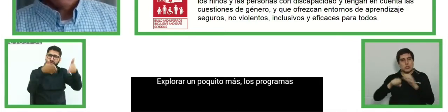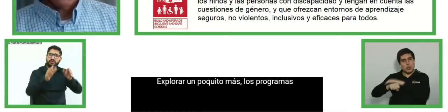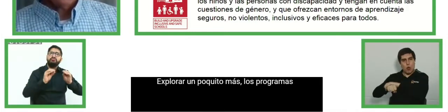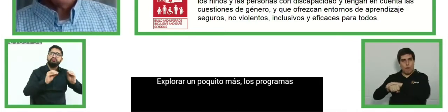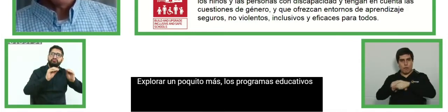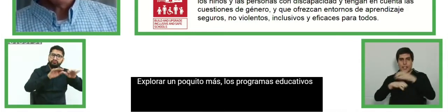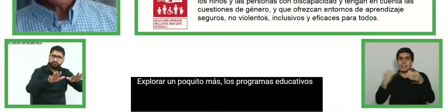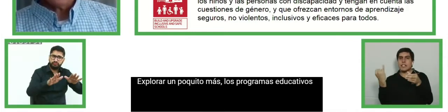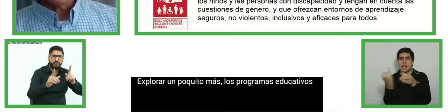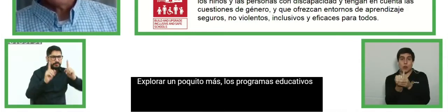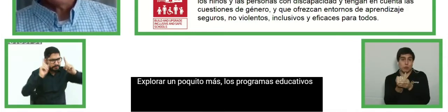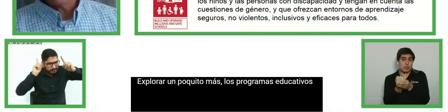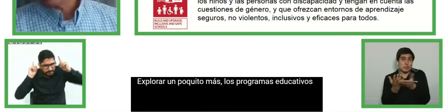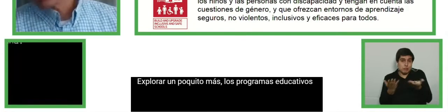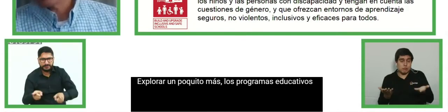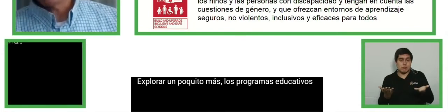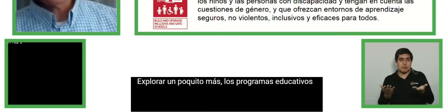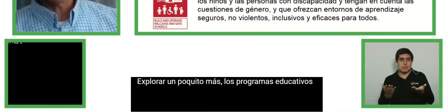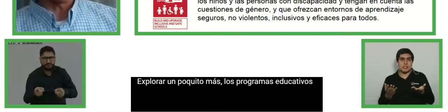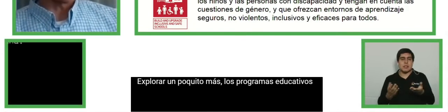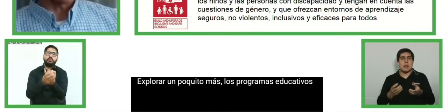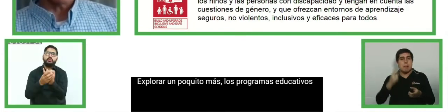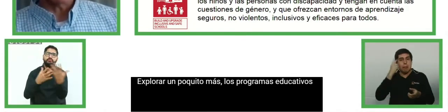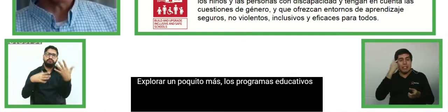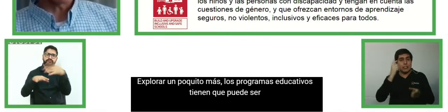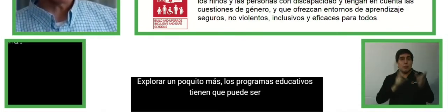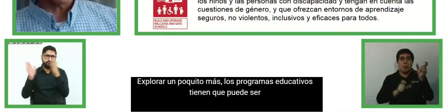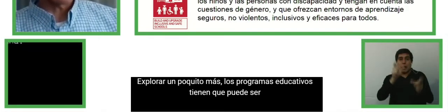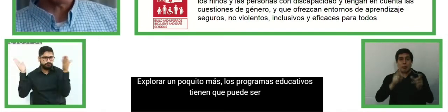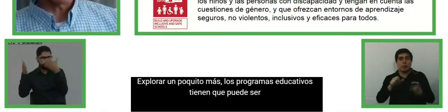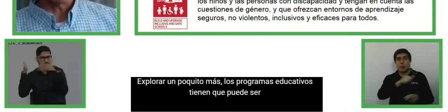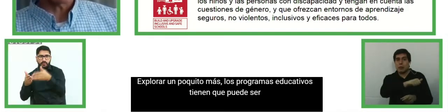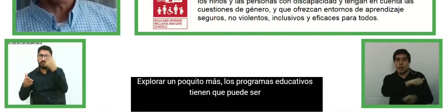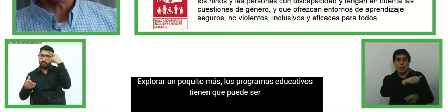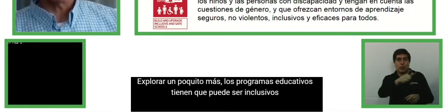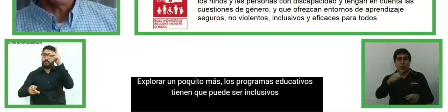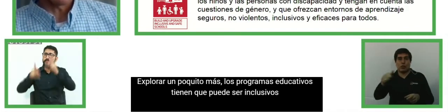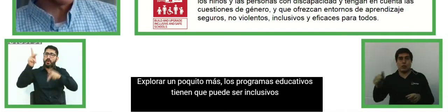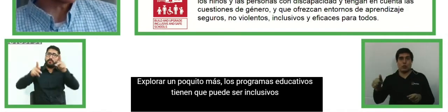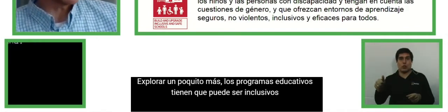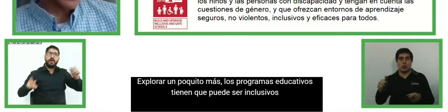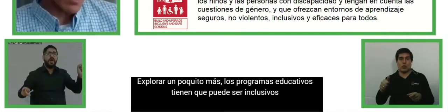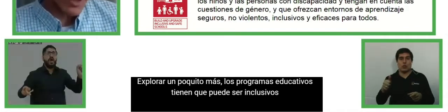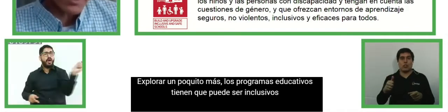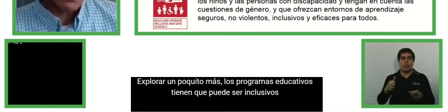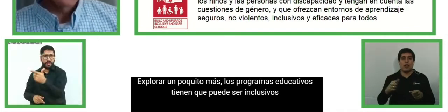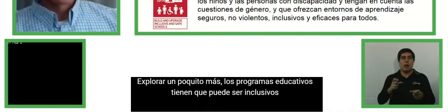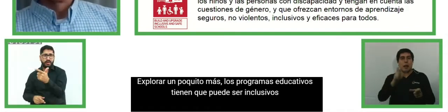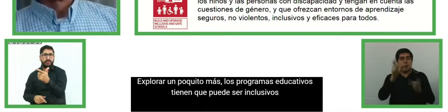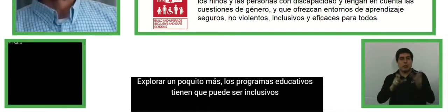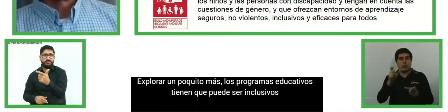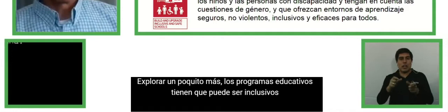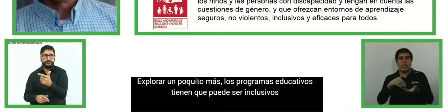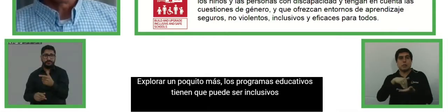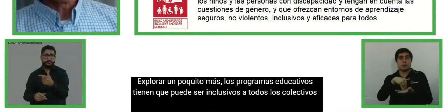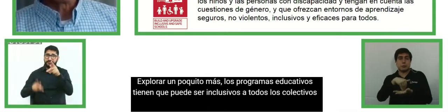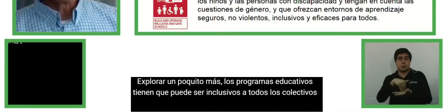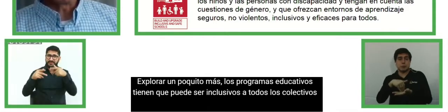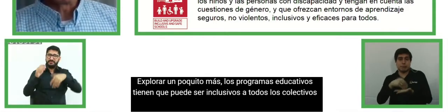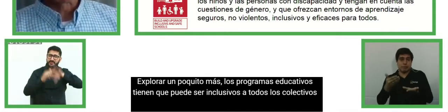inclusivos, ¿no? Inclusivos a todos los colectivos con, a todos los colectivos con, denominados vulnerables,